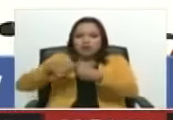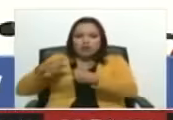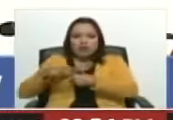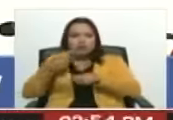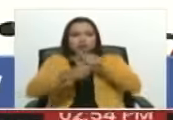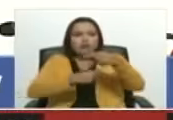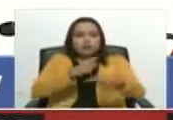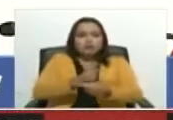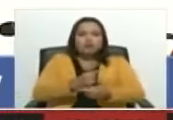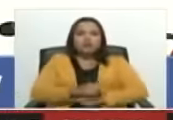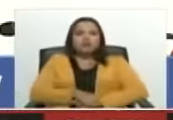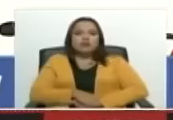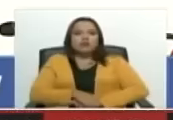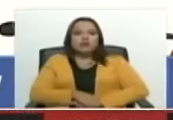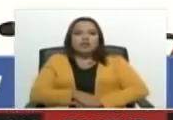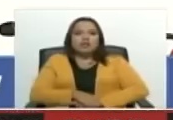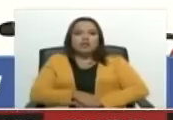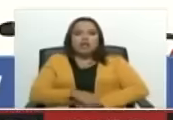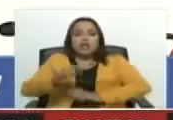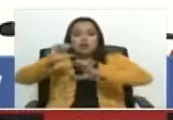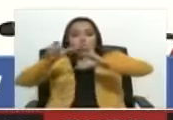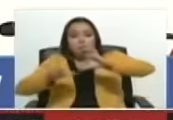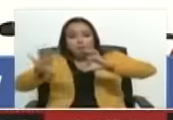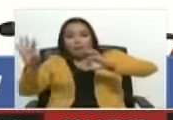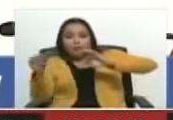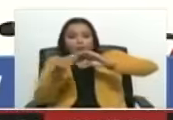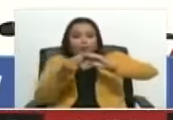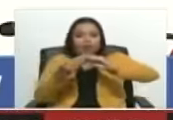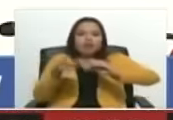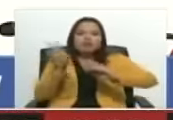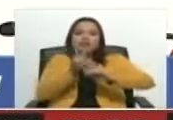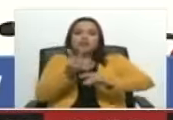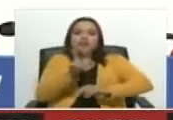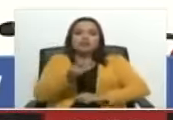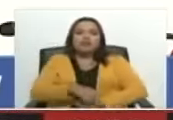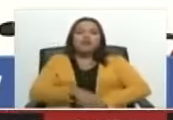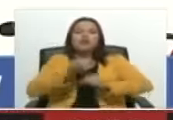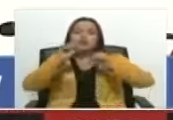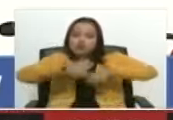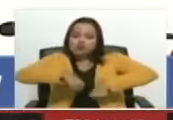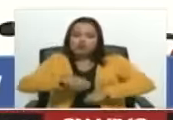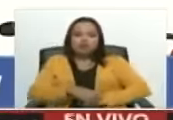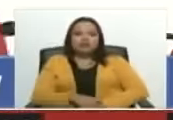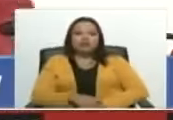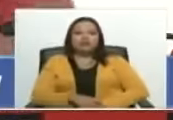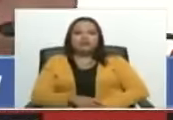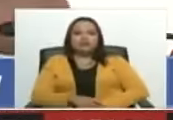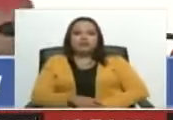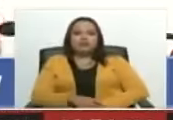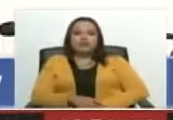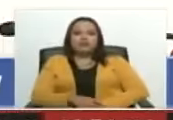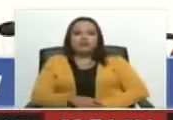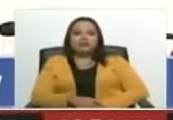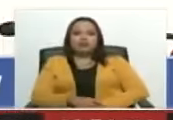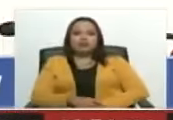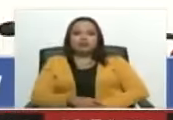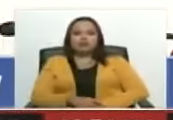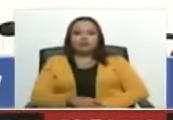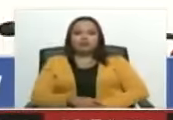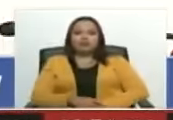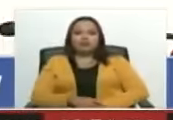dicho Estado en el mapa del territorio venezolano? Sí, sí. Ustedes, miren.